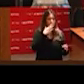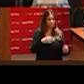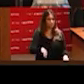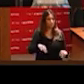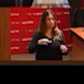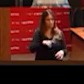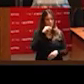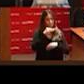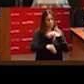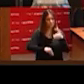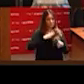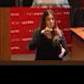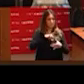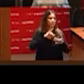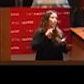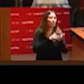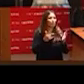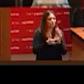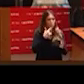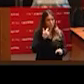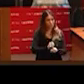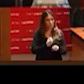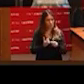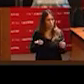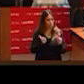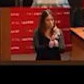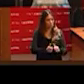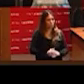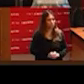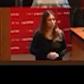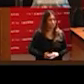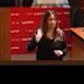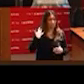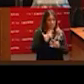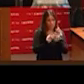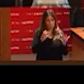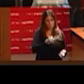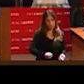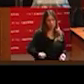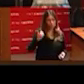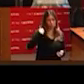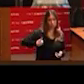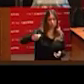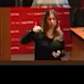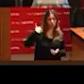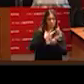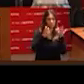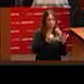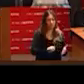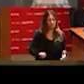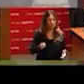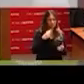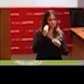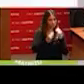realiza a través de la metodología del empleo con apoyo hace 17 años si nos remontamos en el tiempo eh nos